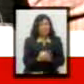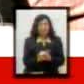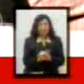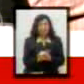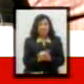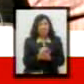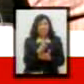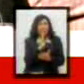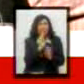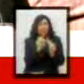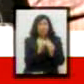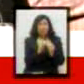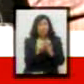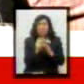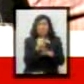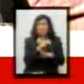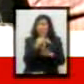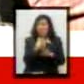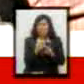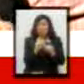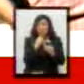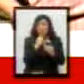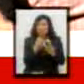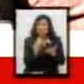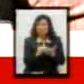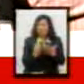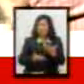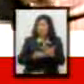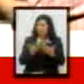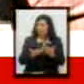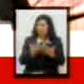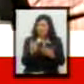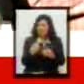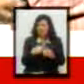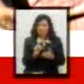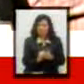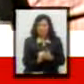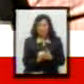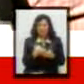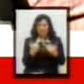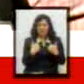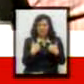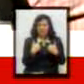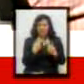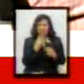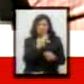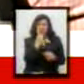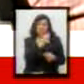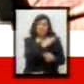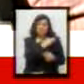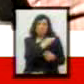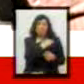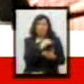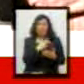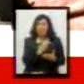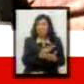si hablamos del enfoque de género a nivel de profesionales como que es un poco más sencillo ya se están incorporando los profesionales tenemos a la primera ministra también a la